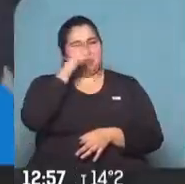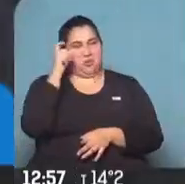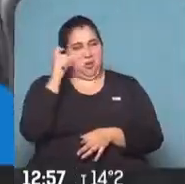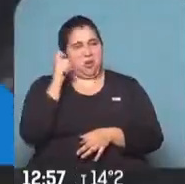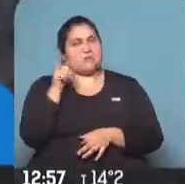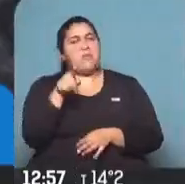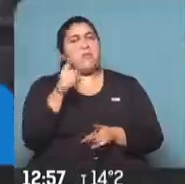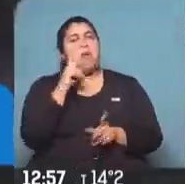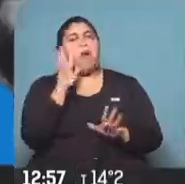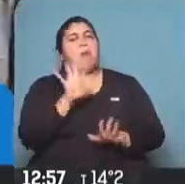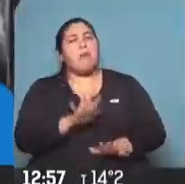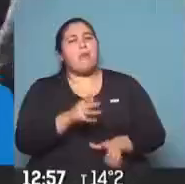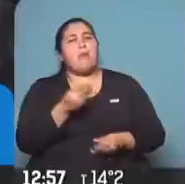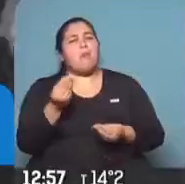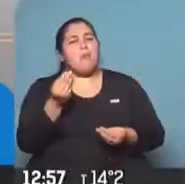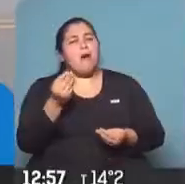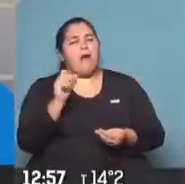cuando me muera